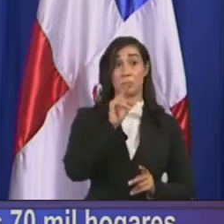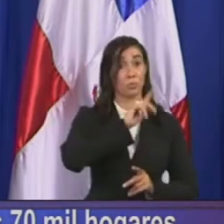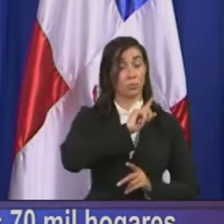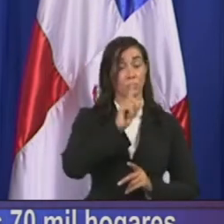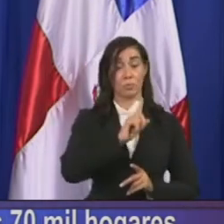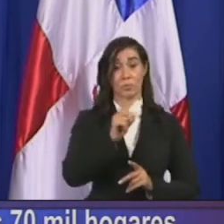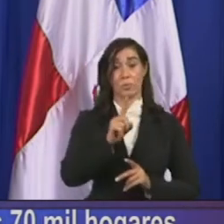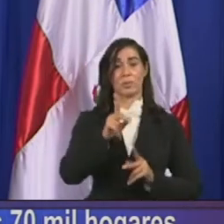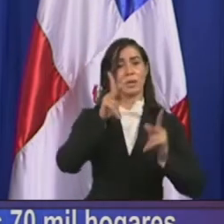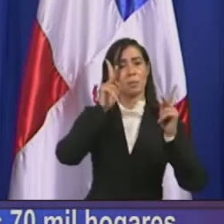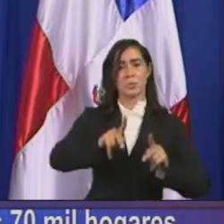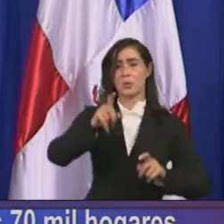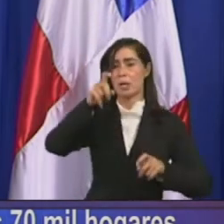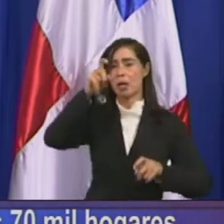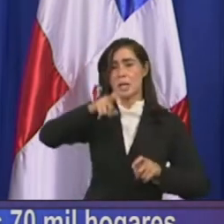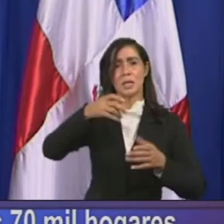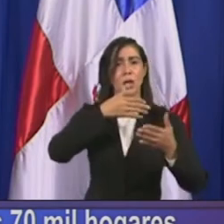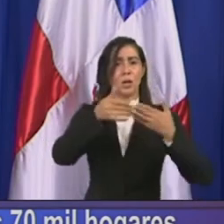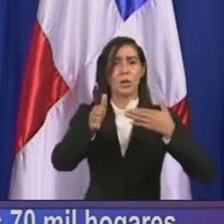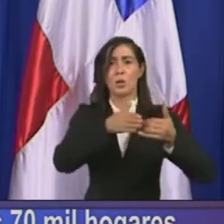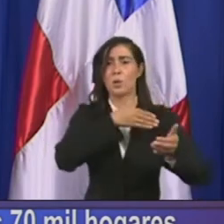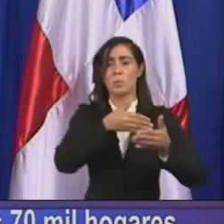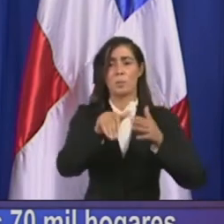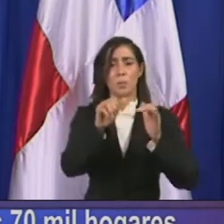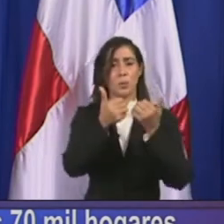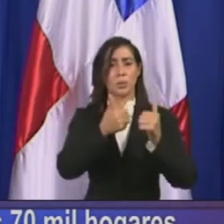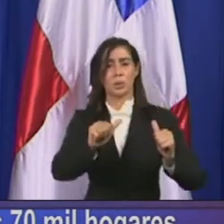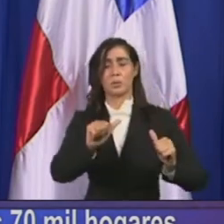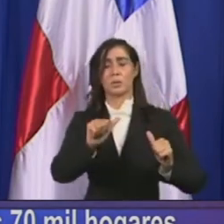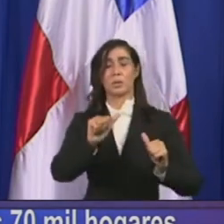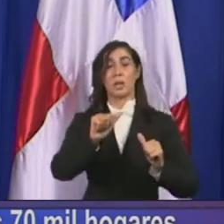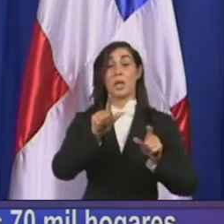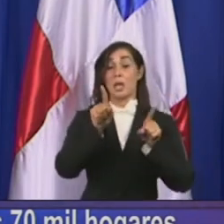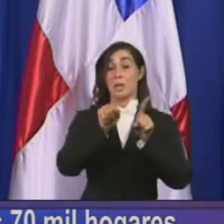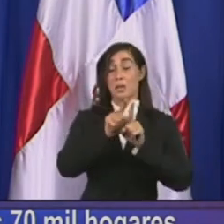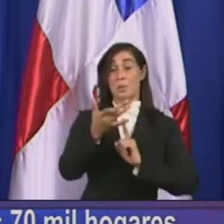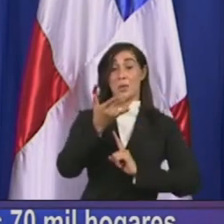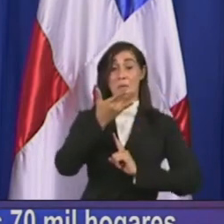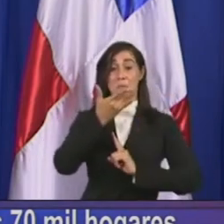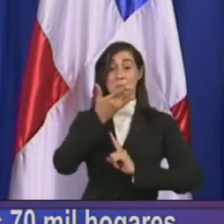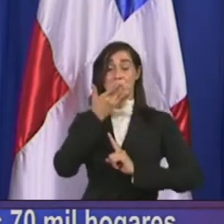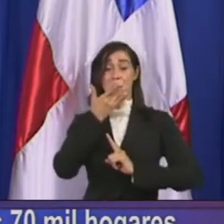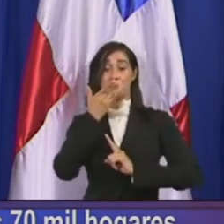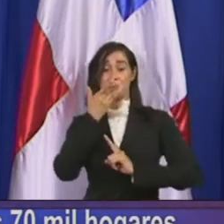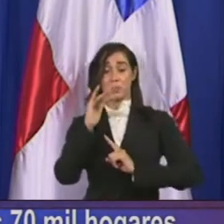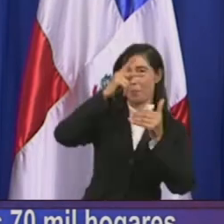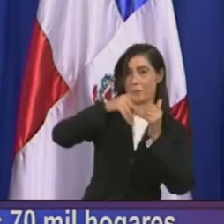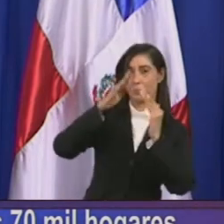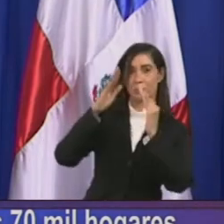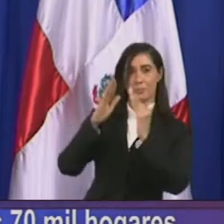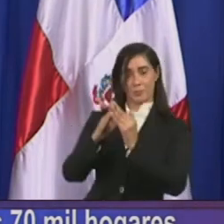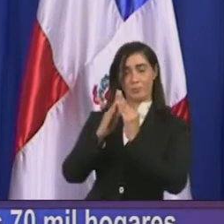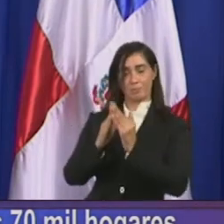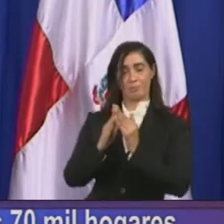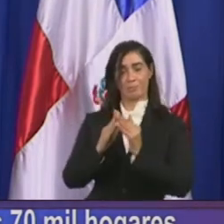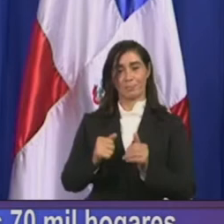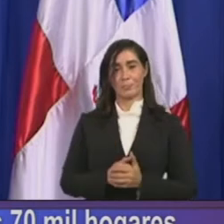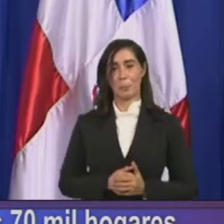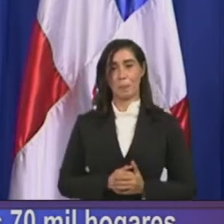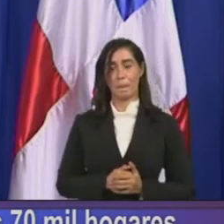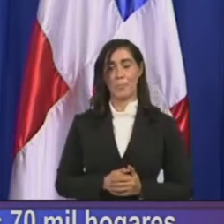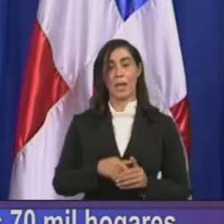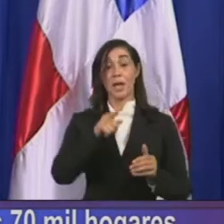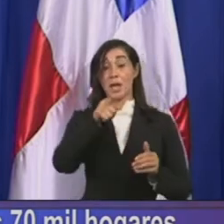a permitir, ni mucho menos que haya favoritismos ni discrecionalidades. En esencia,